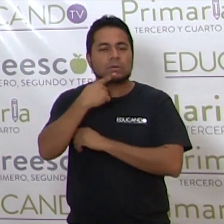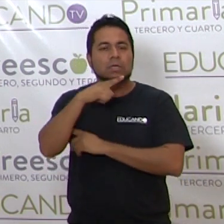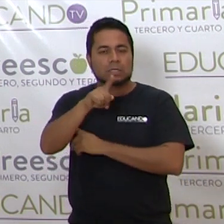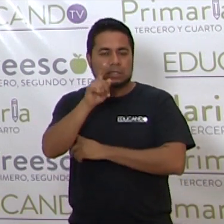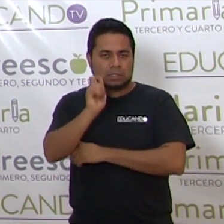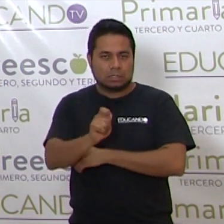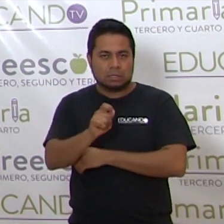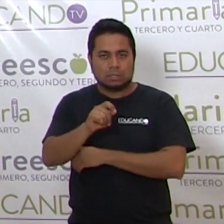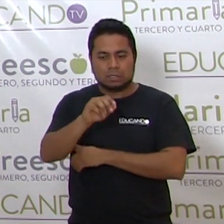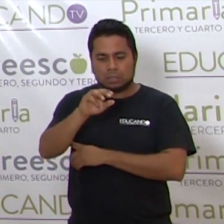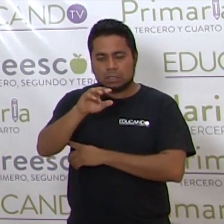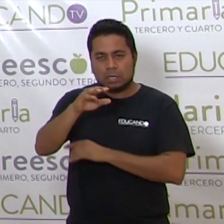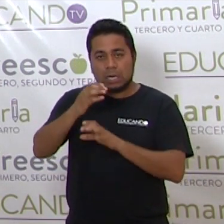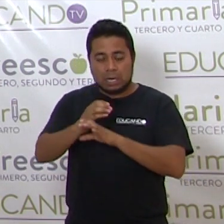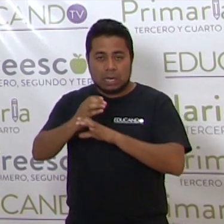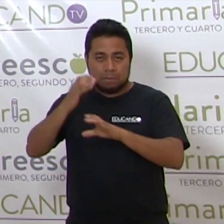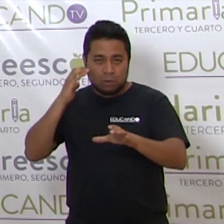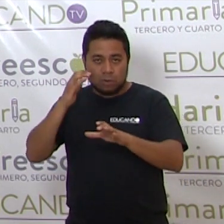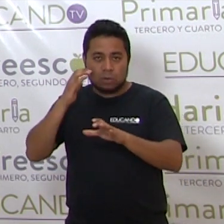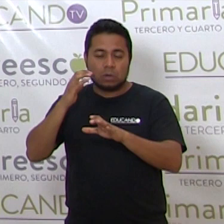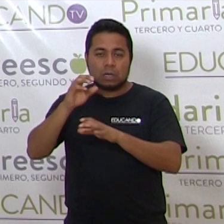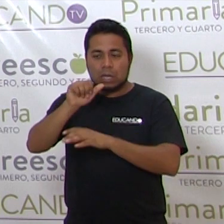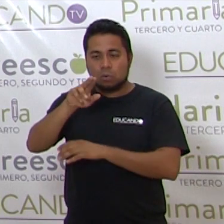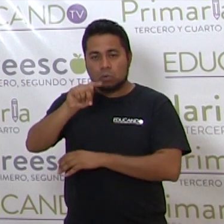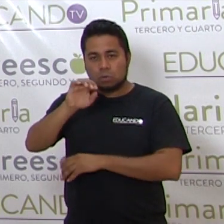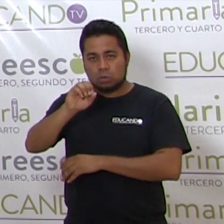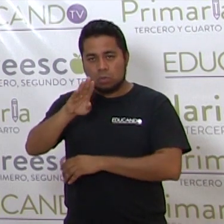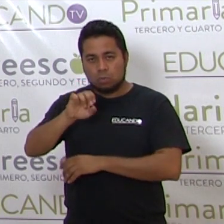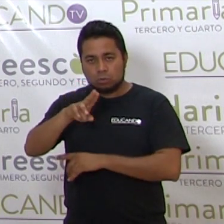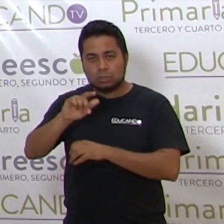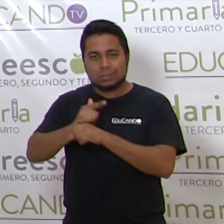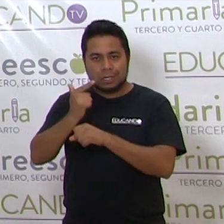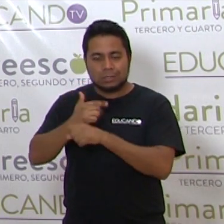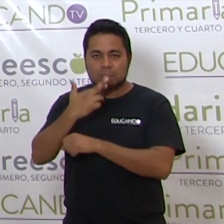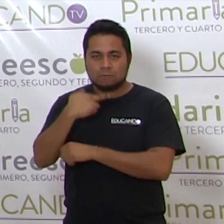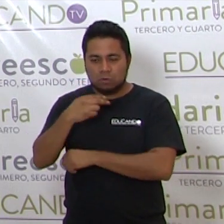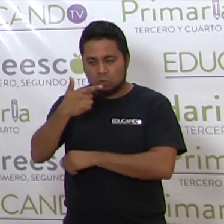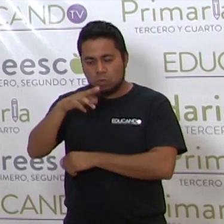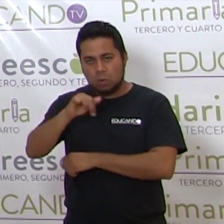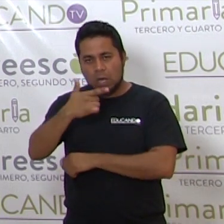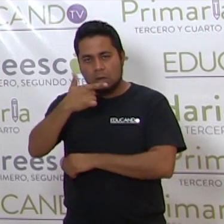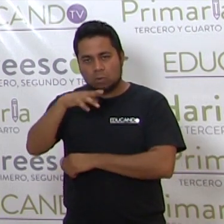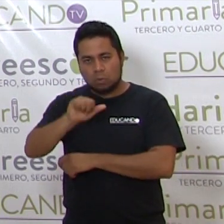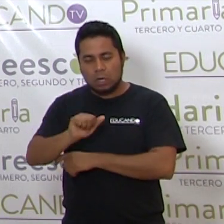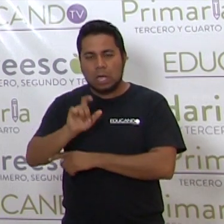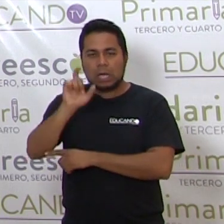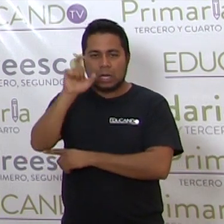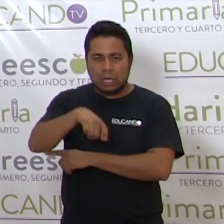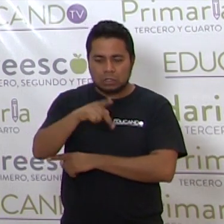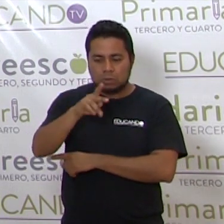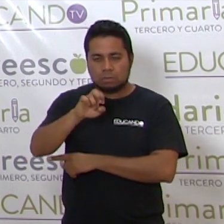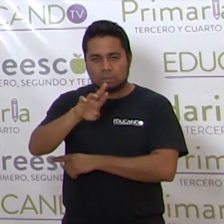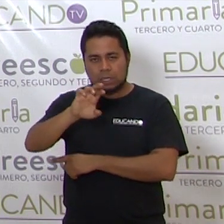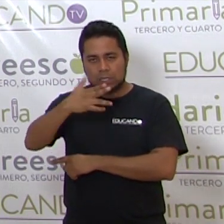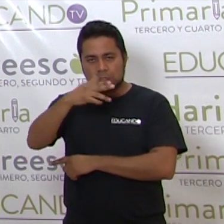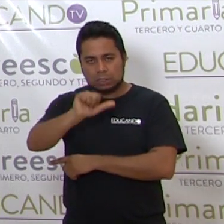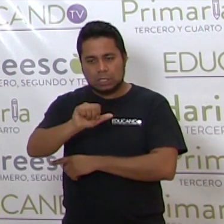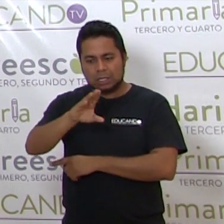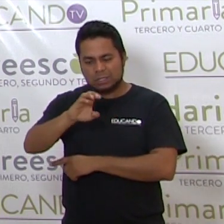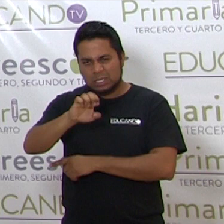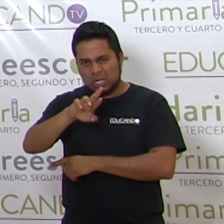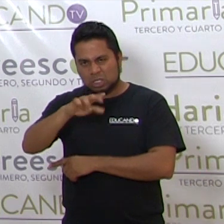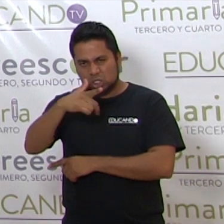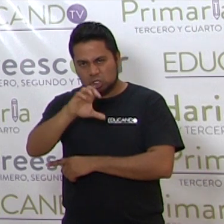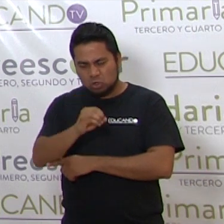dice camión autobús colectivo guagua gancho percha percha search o